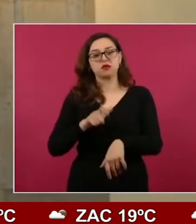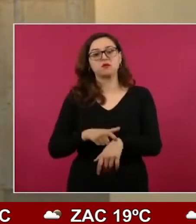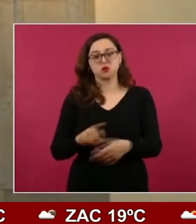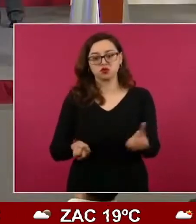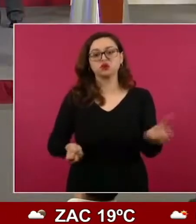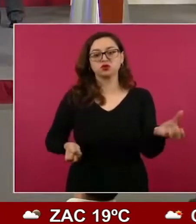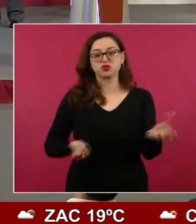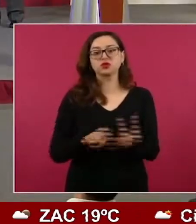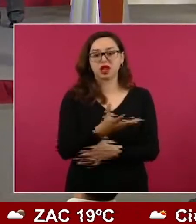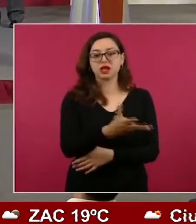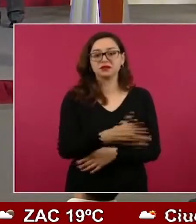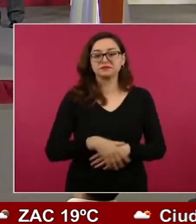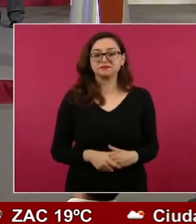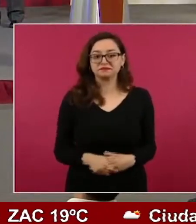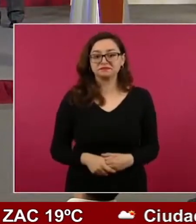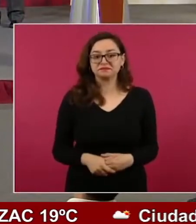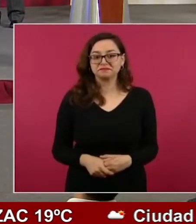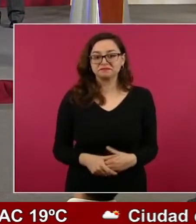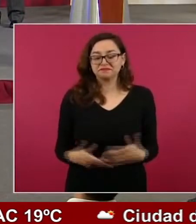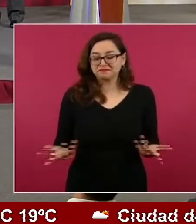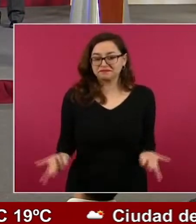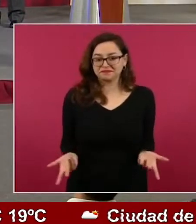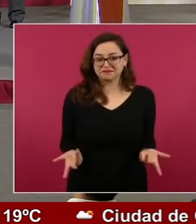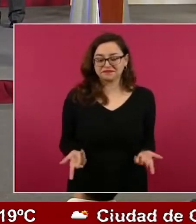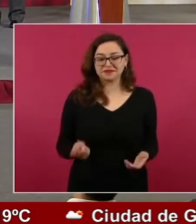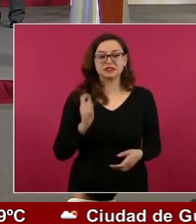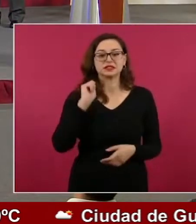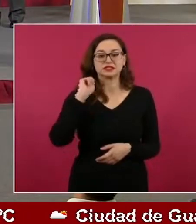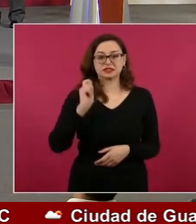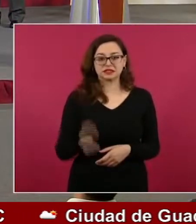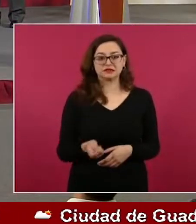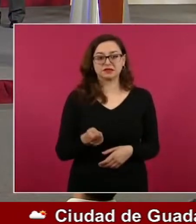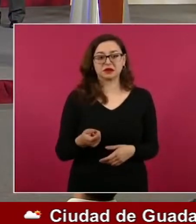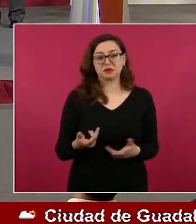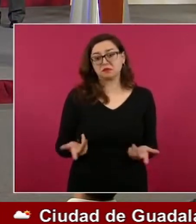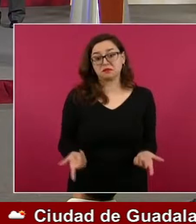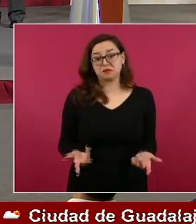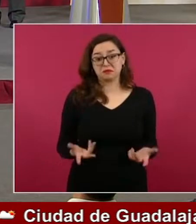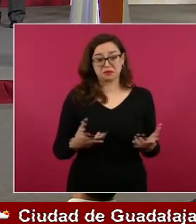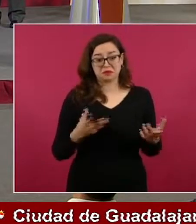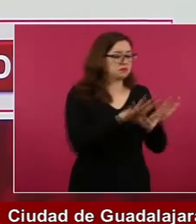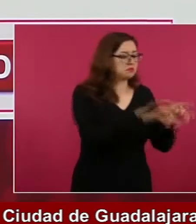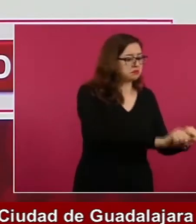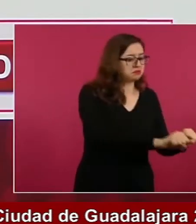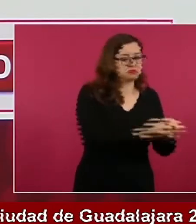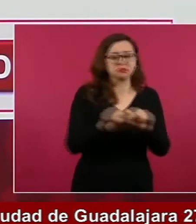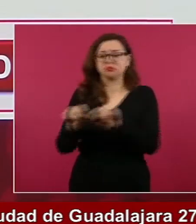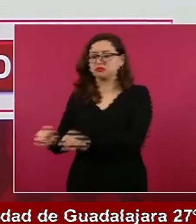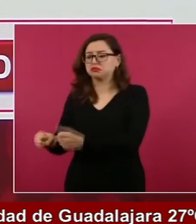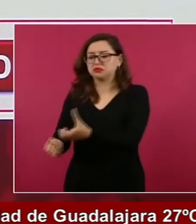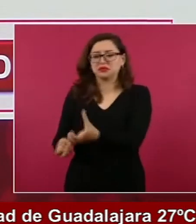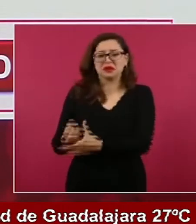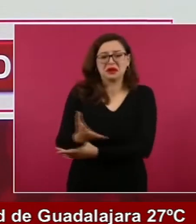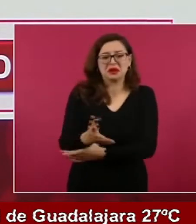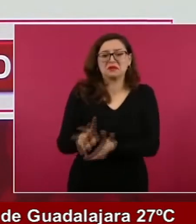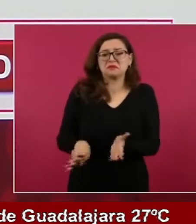convierta en una puerta abierta que dejará en libertad a más de 92 mil presuntos delincuentes.